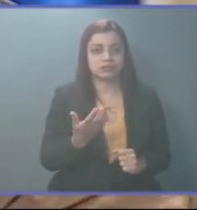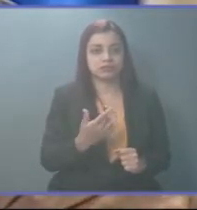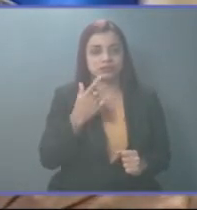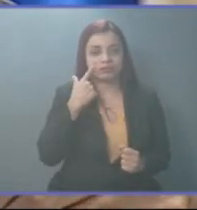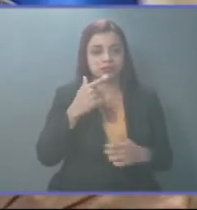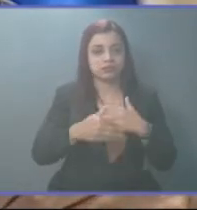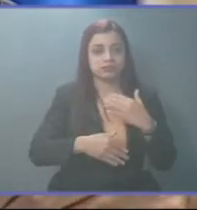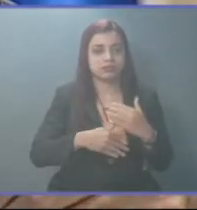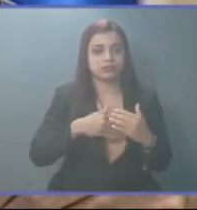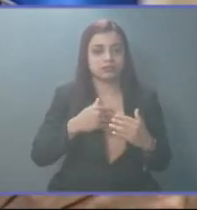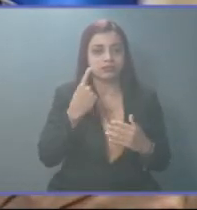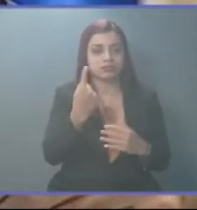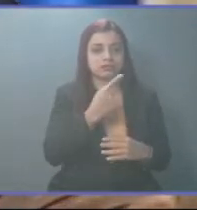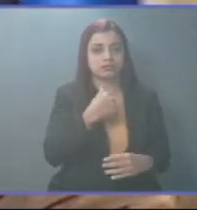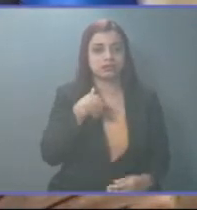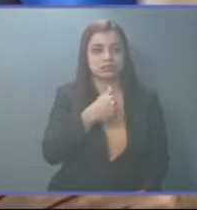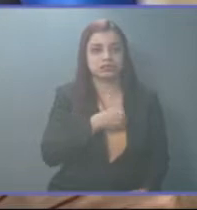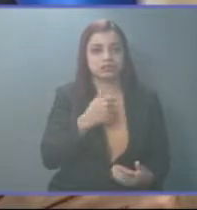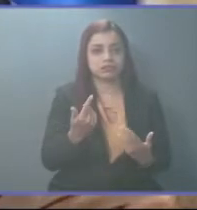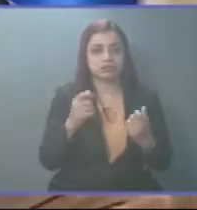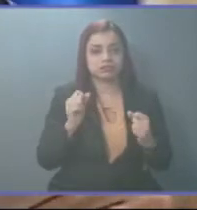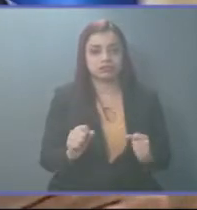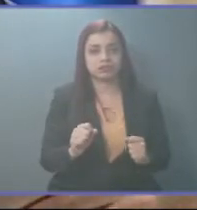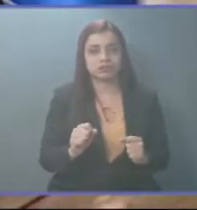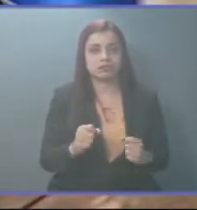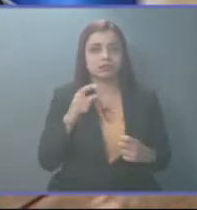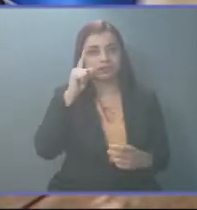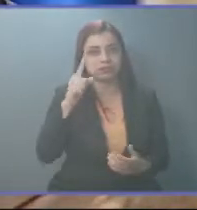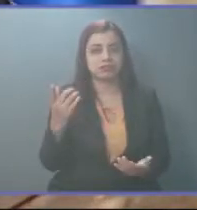y pública un miembro de cada una de las ternas propuestas.